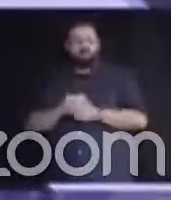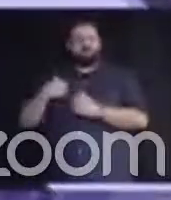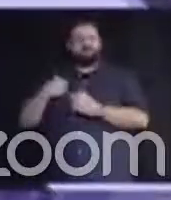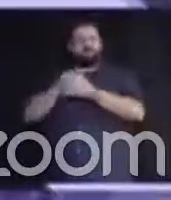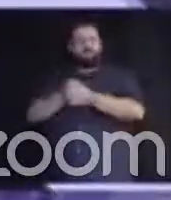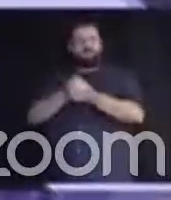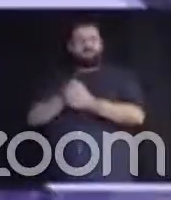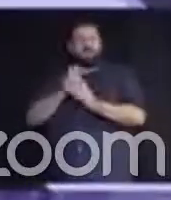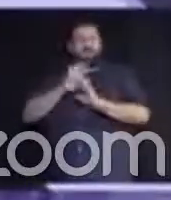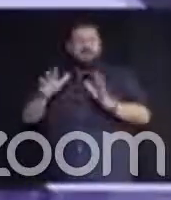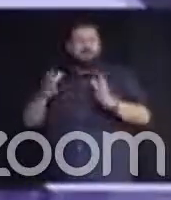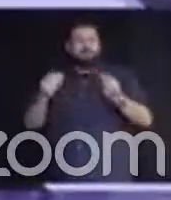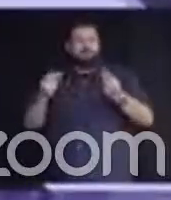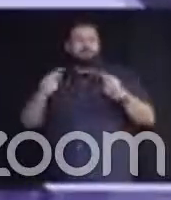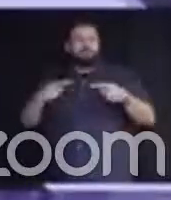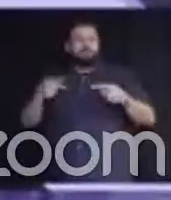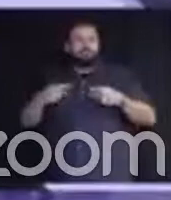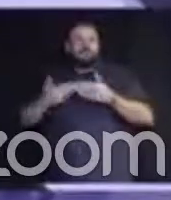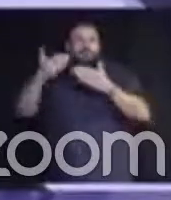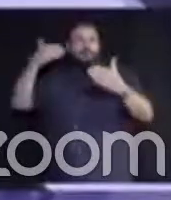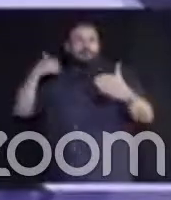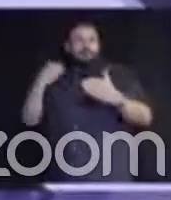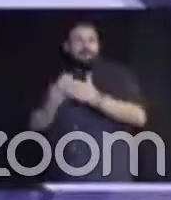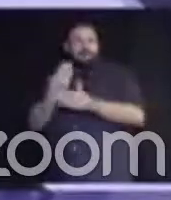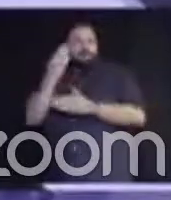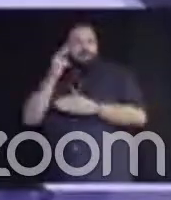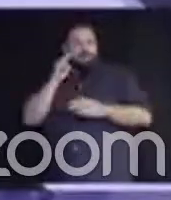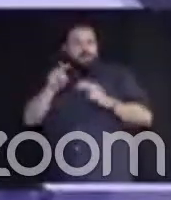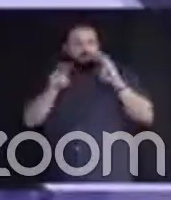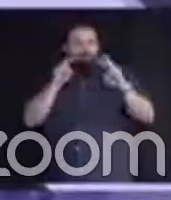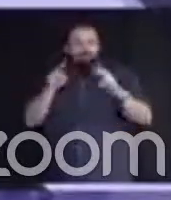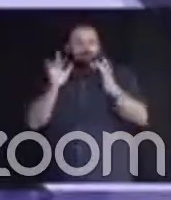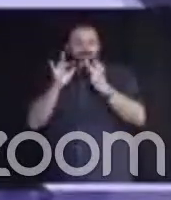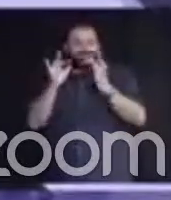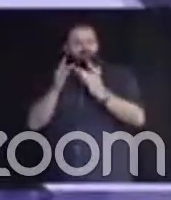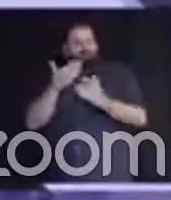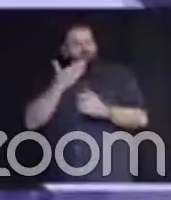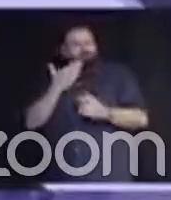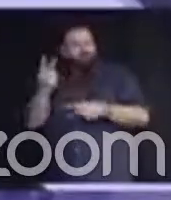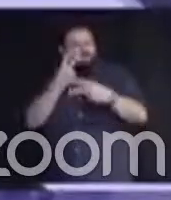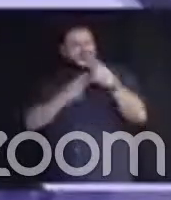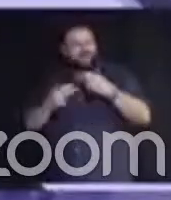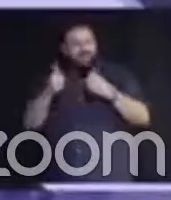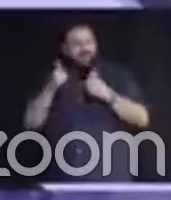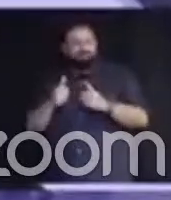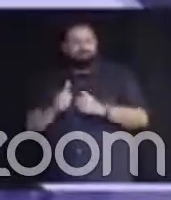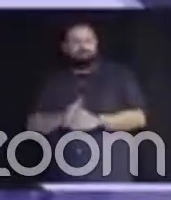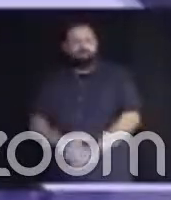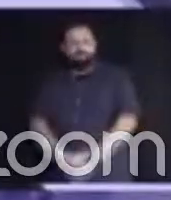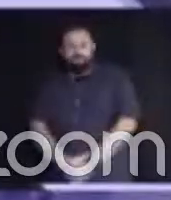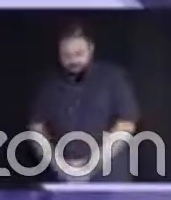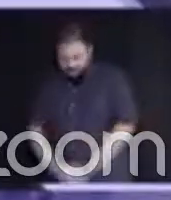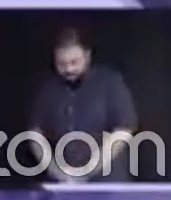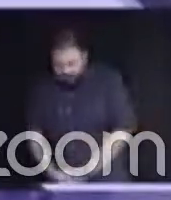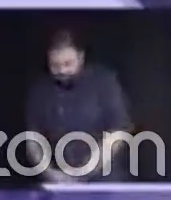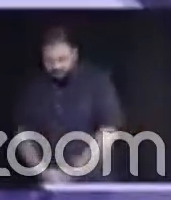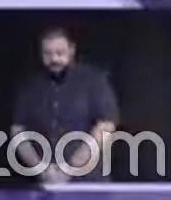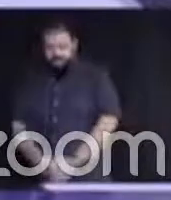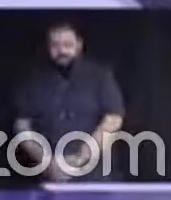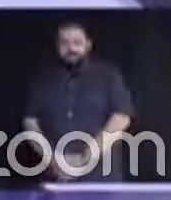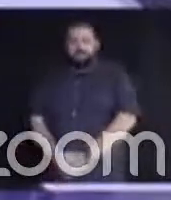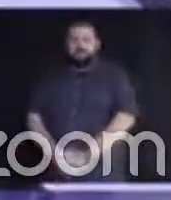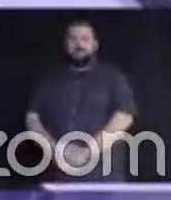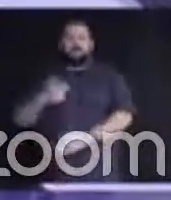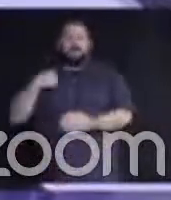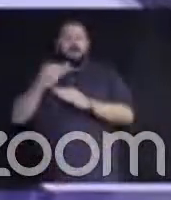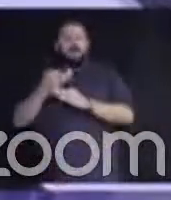porque ya llevan rato conectados, pero de nuevo bienvenidos. Y estoy muy emocionado